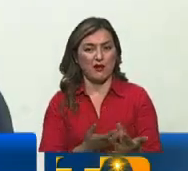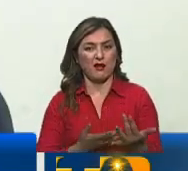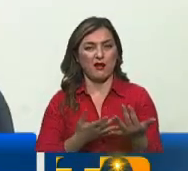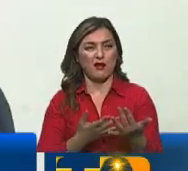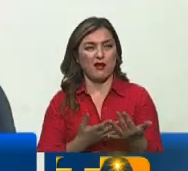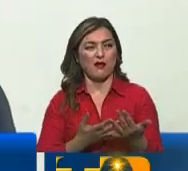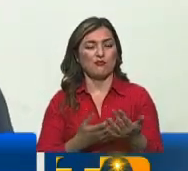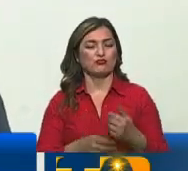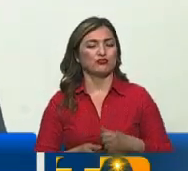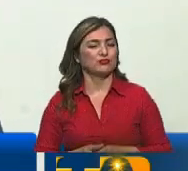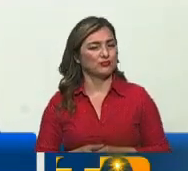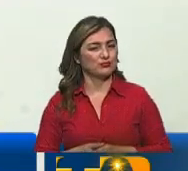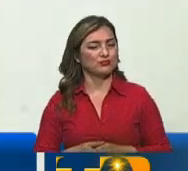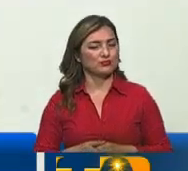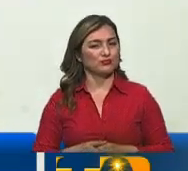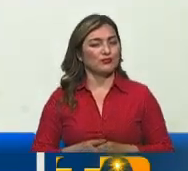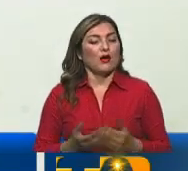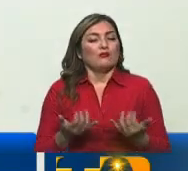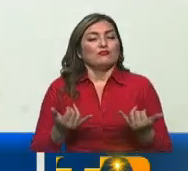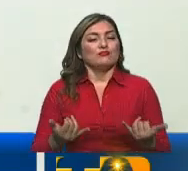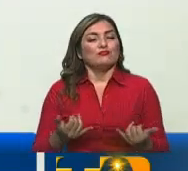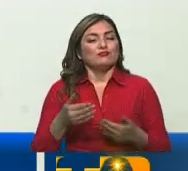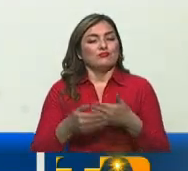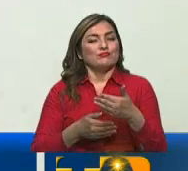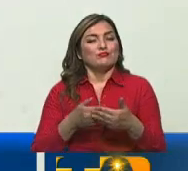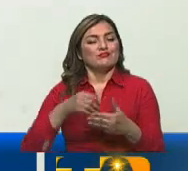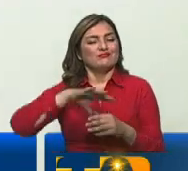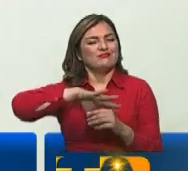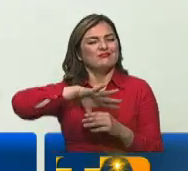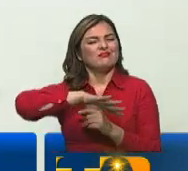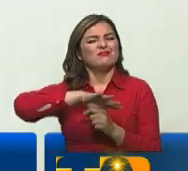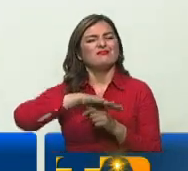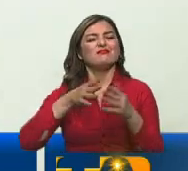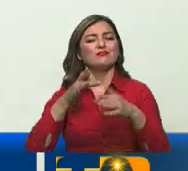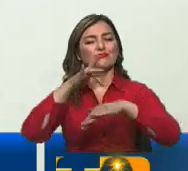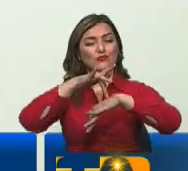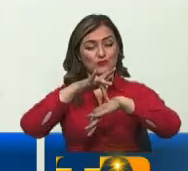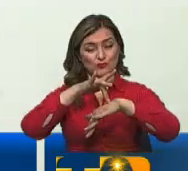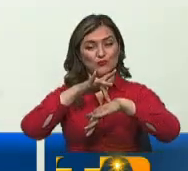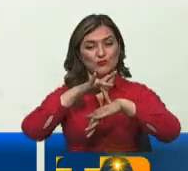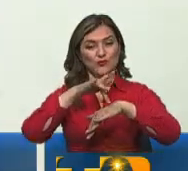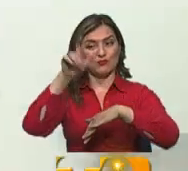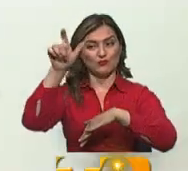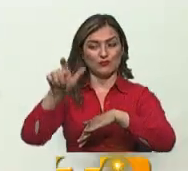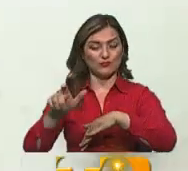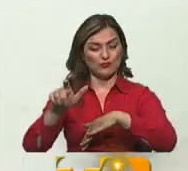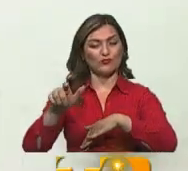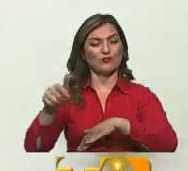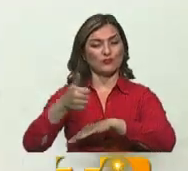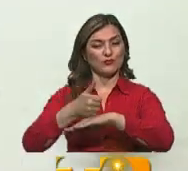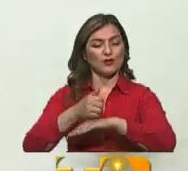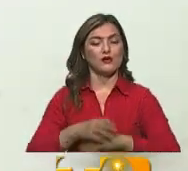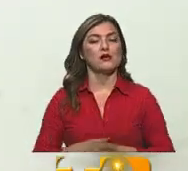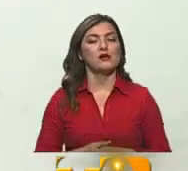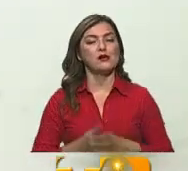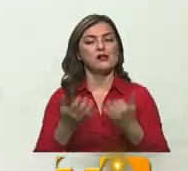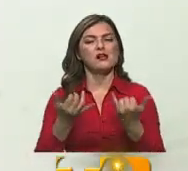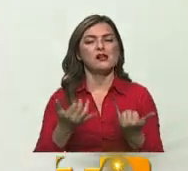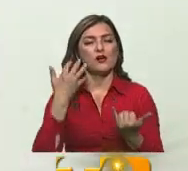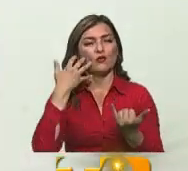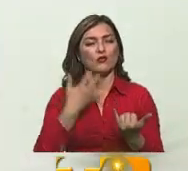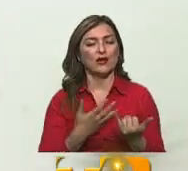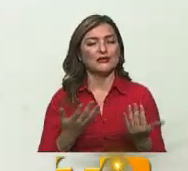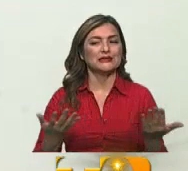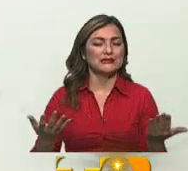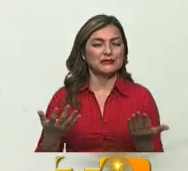que arraigarse obviamente ahora al proceso que la embajada manda, que es tener una cita con el agente consular. Hasta el momento, hasta la fecha actual, no